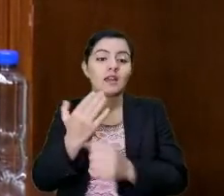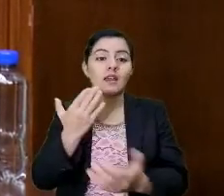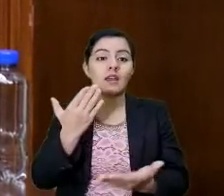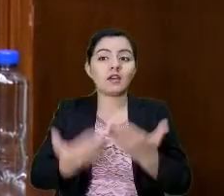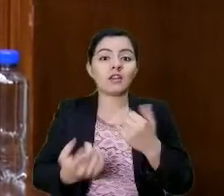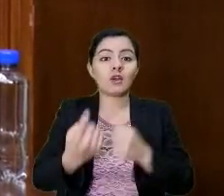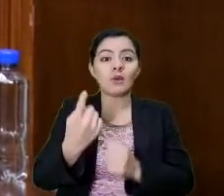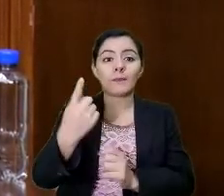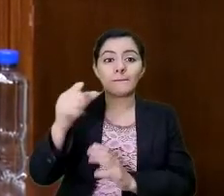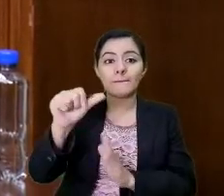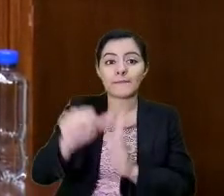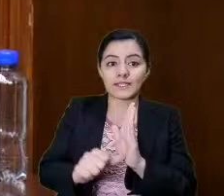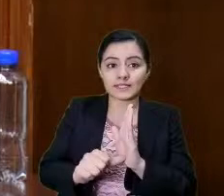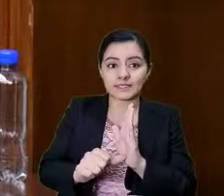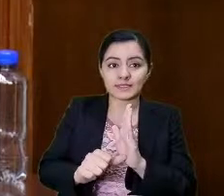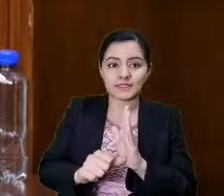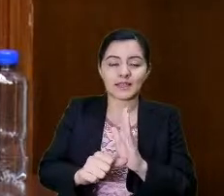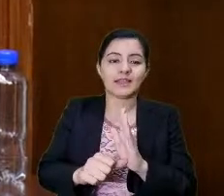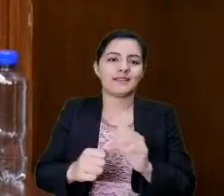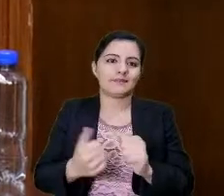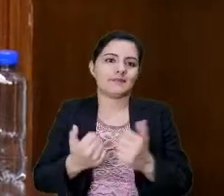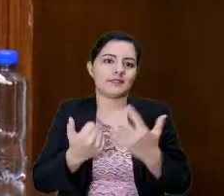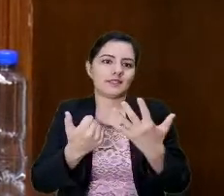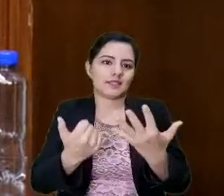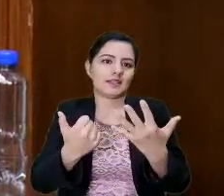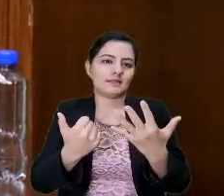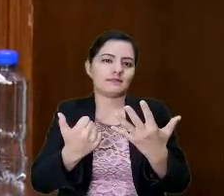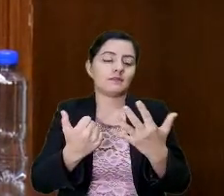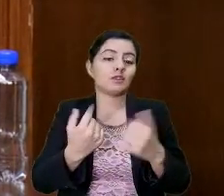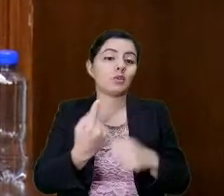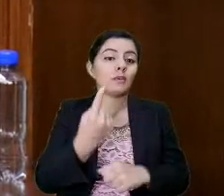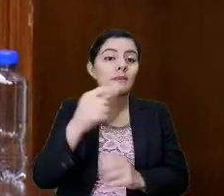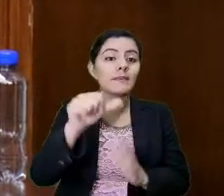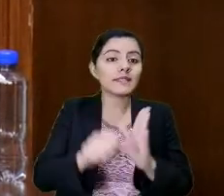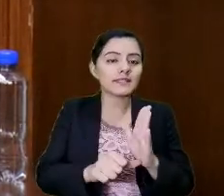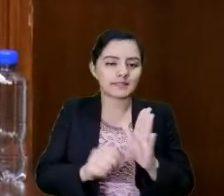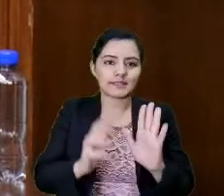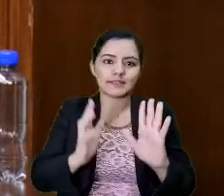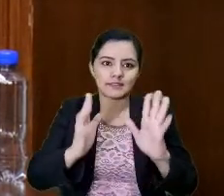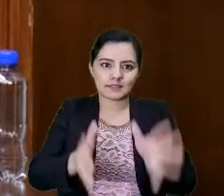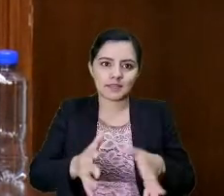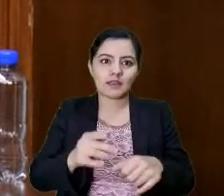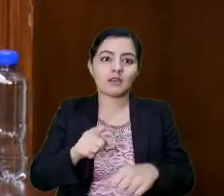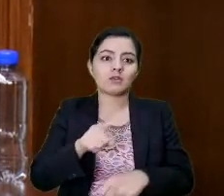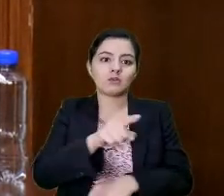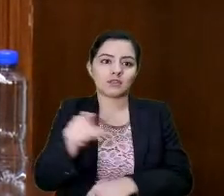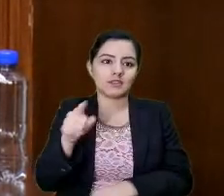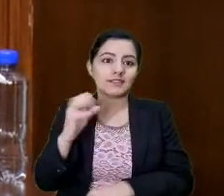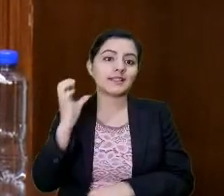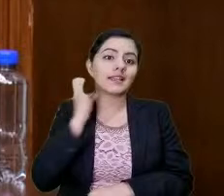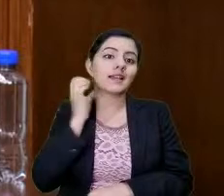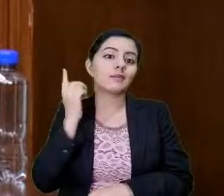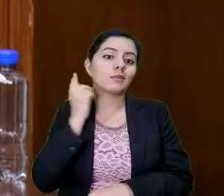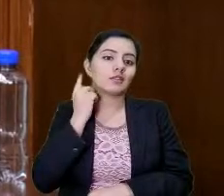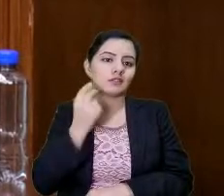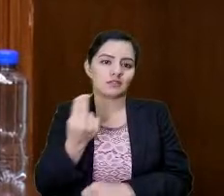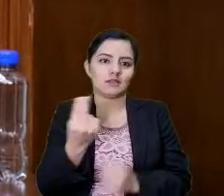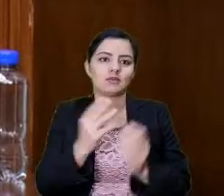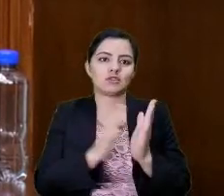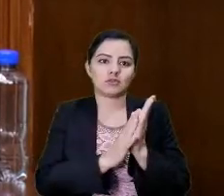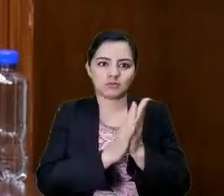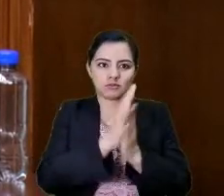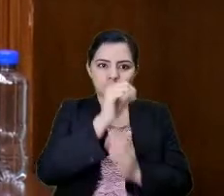mes de los 6 establecidos que como Congreso tenemos para reformar nuestra constitución local. Por